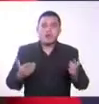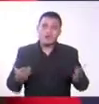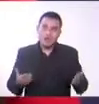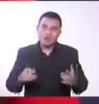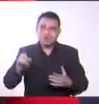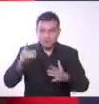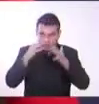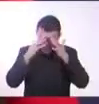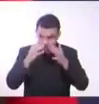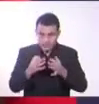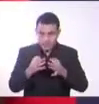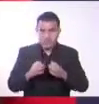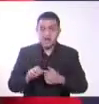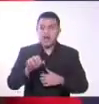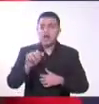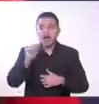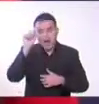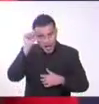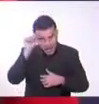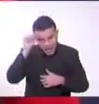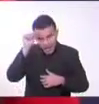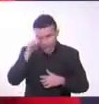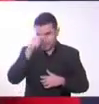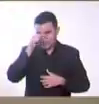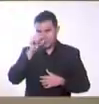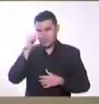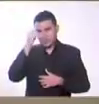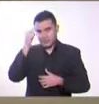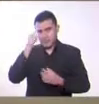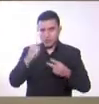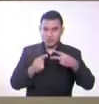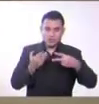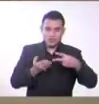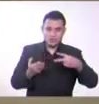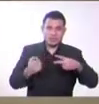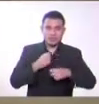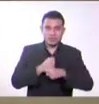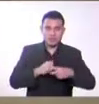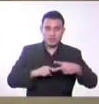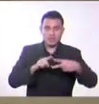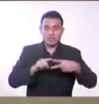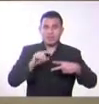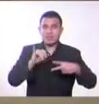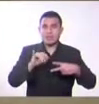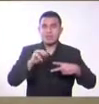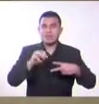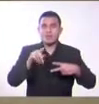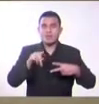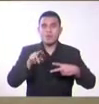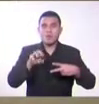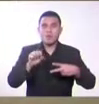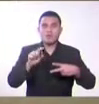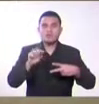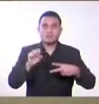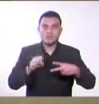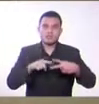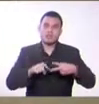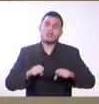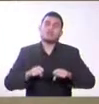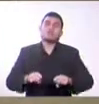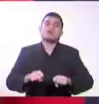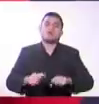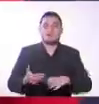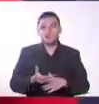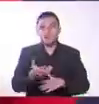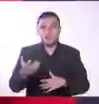es. Aristóteles decía que hay dos cosas seguras en la vida, los impuestos y la muerte. Así es. Nosotros estamos